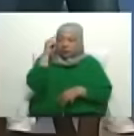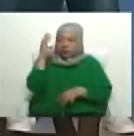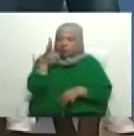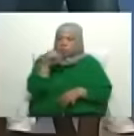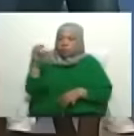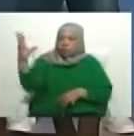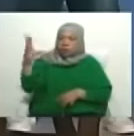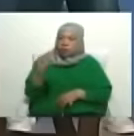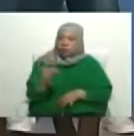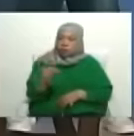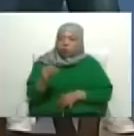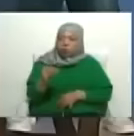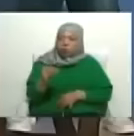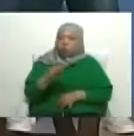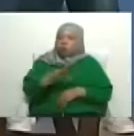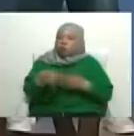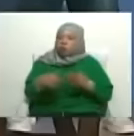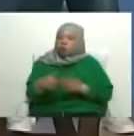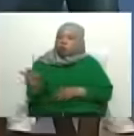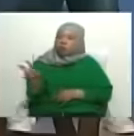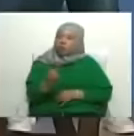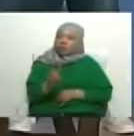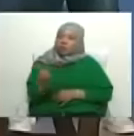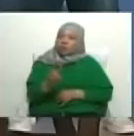porque dejó sin electricidad a toda Venezuela.